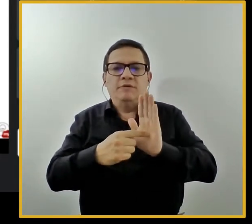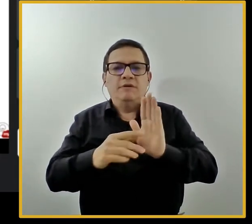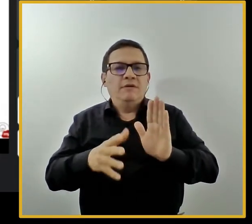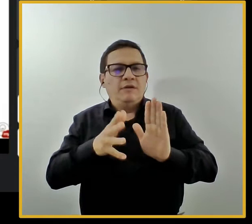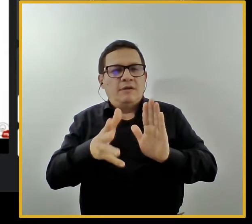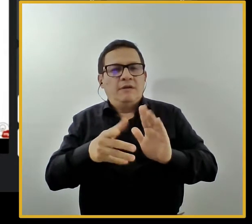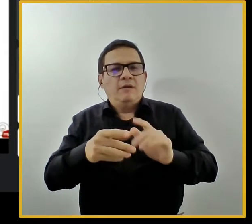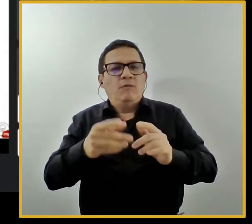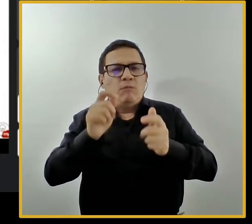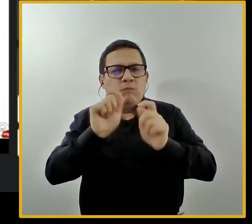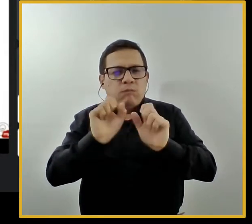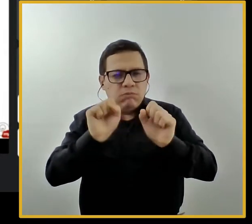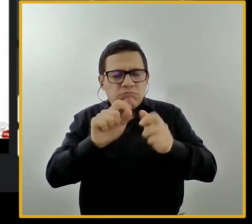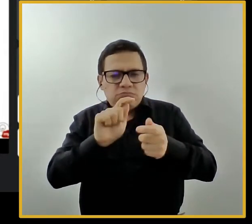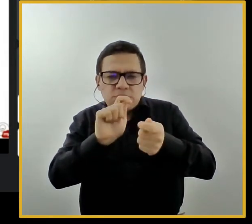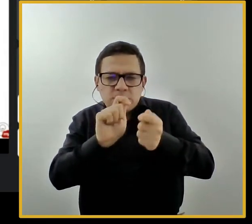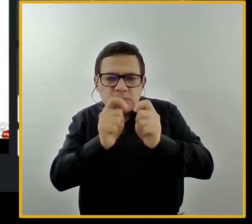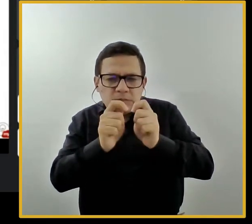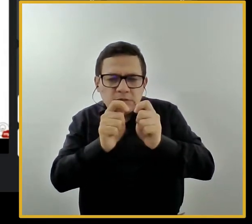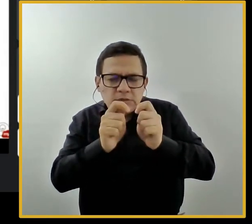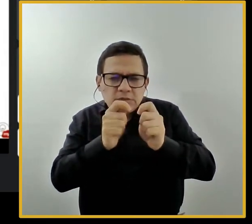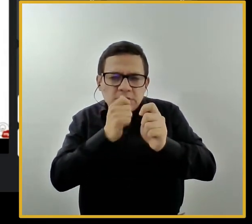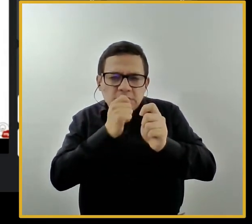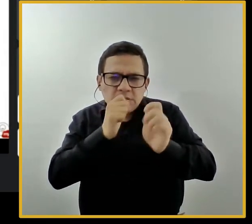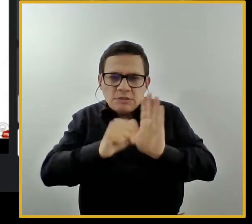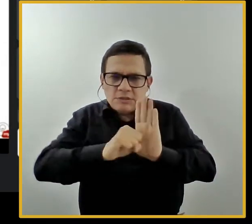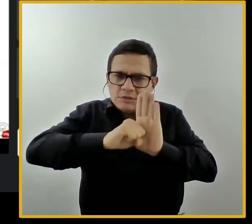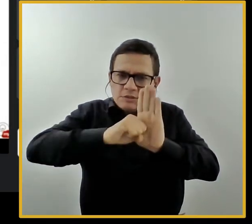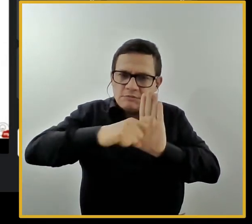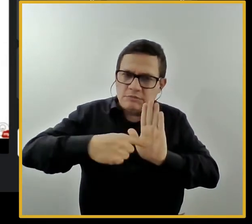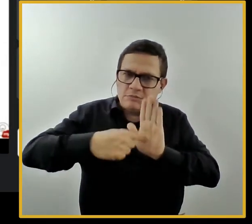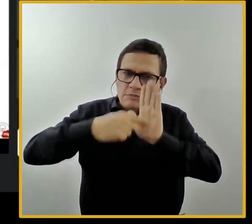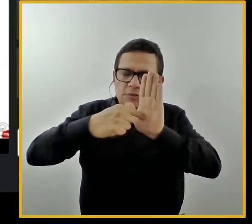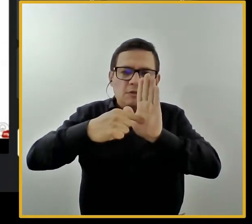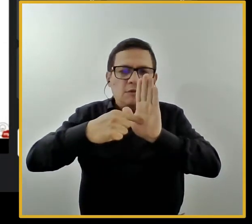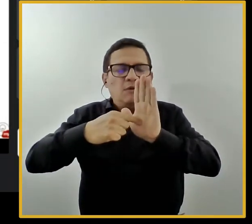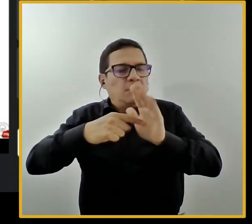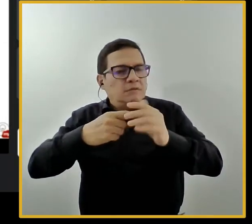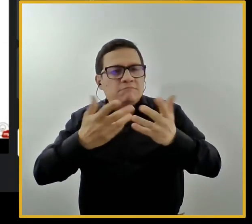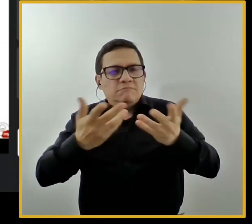allí, pues yo la puedo expresar